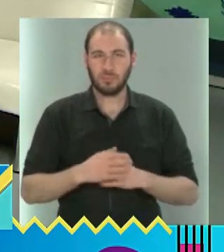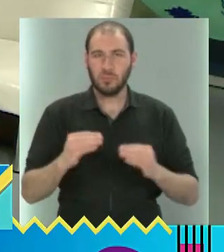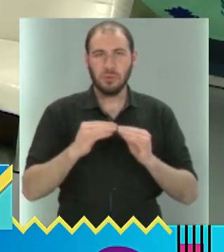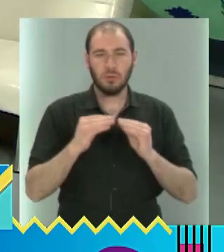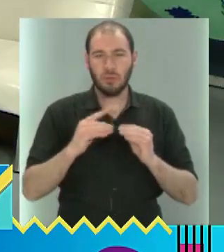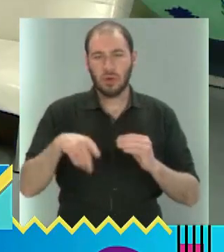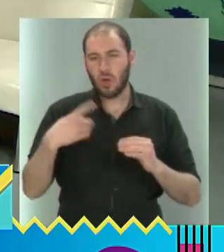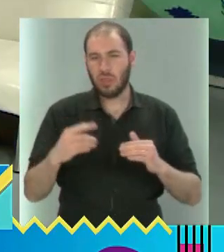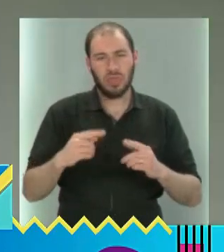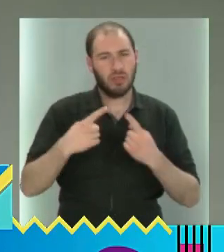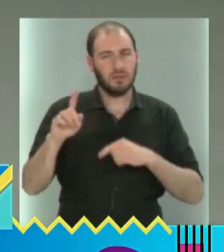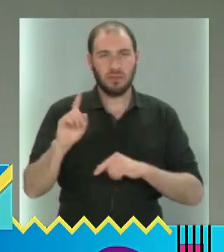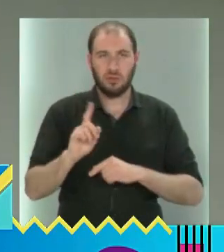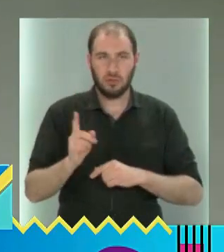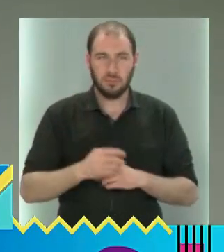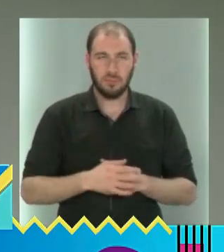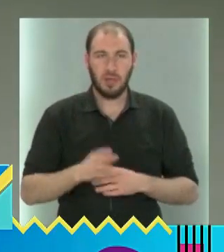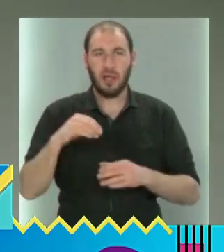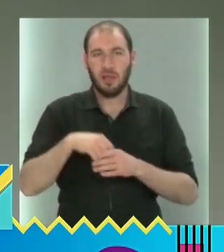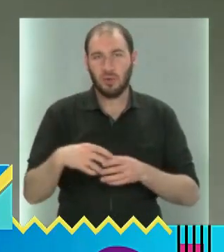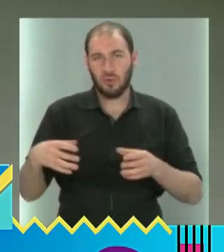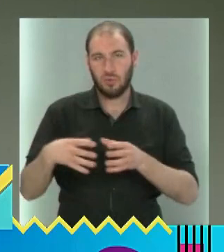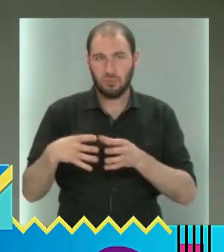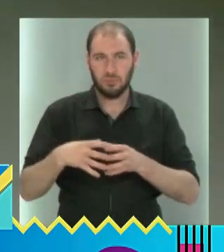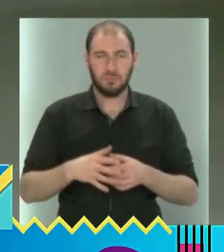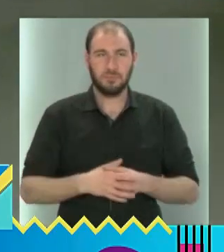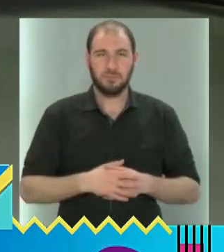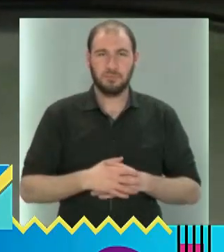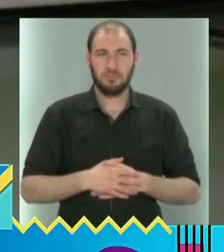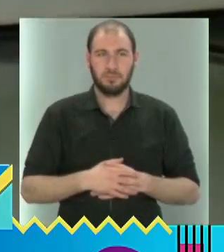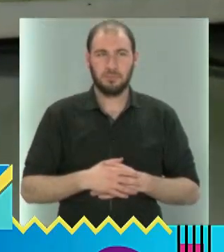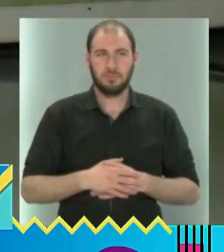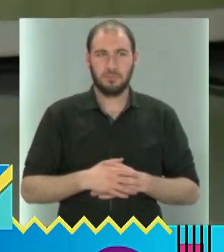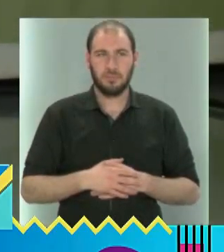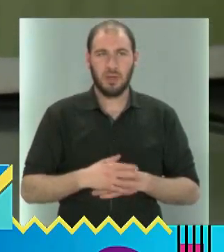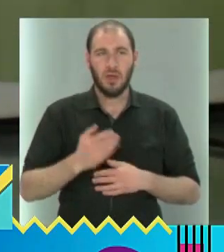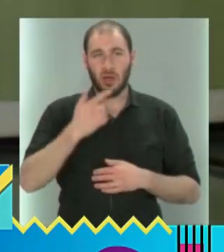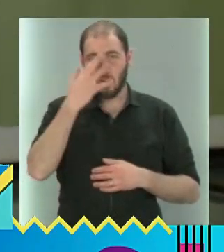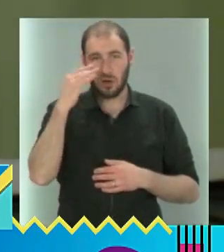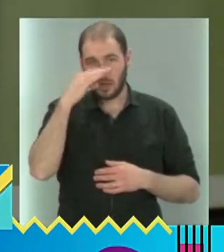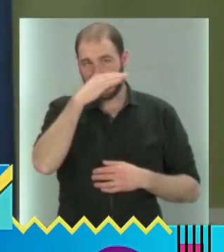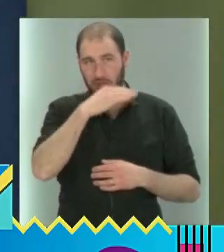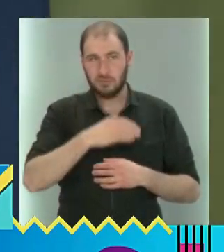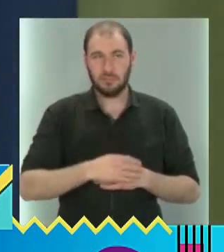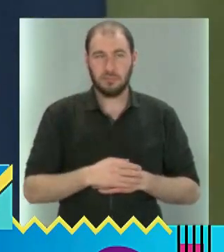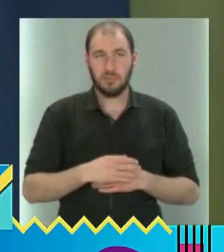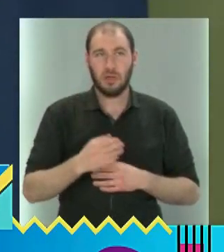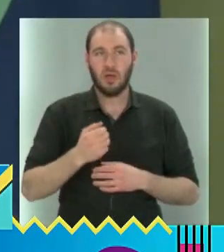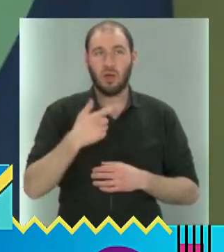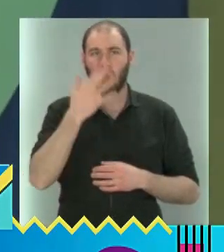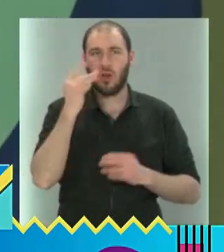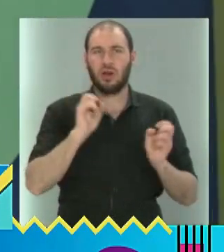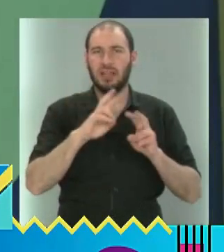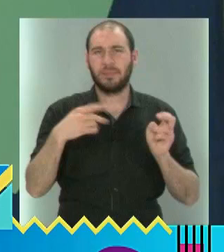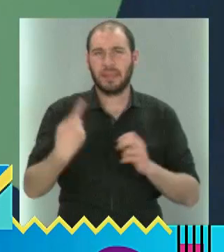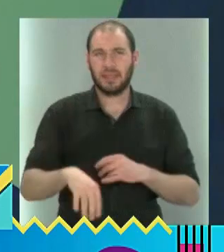compañeros dentro de... Bien. El cuom o el dojo, y el color negro es un color que tiene que ver